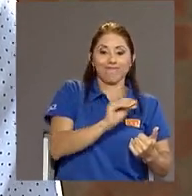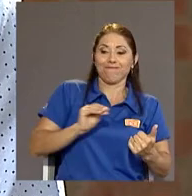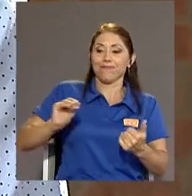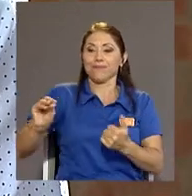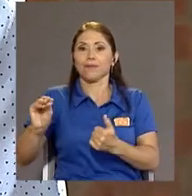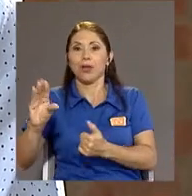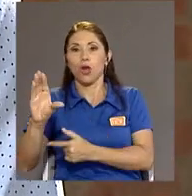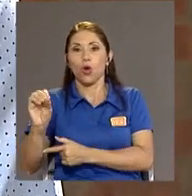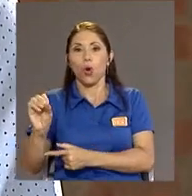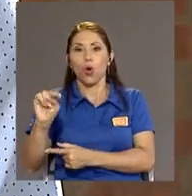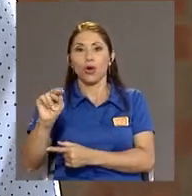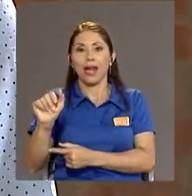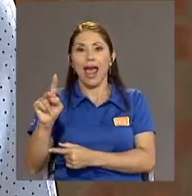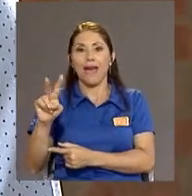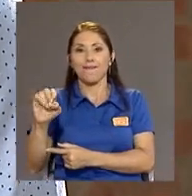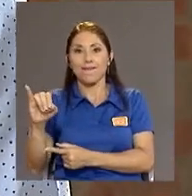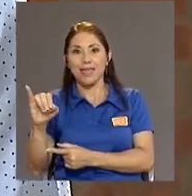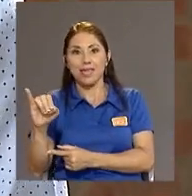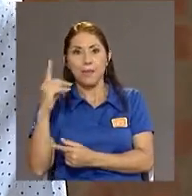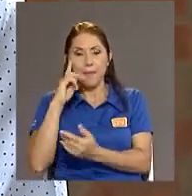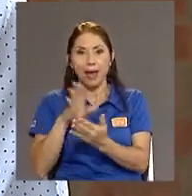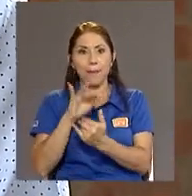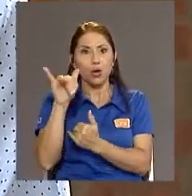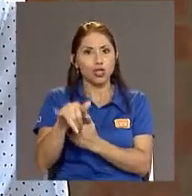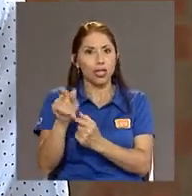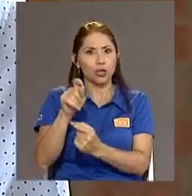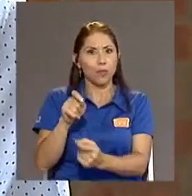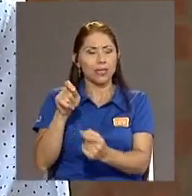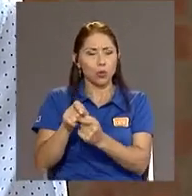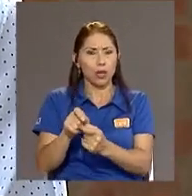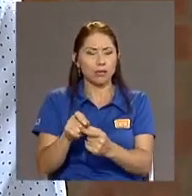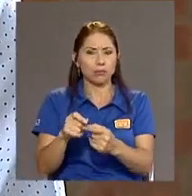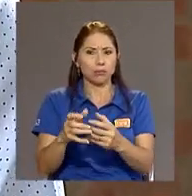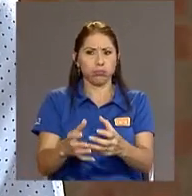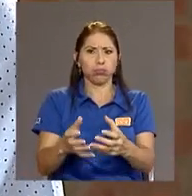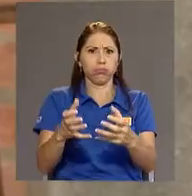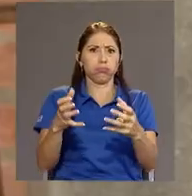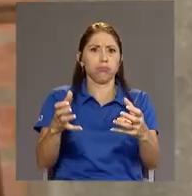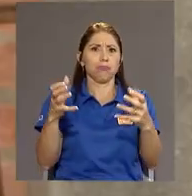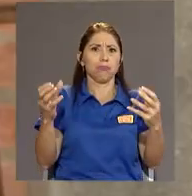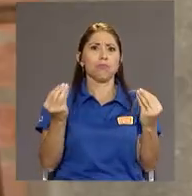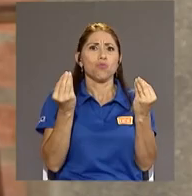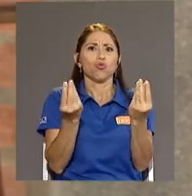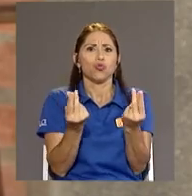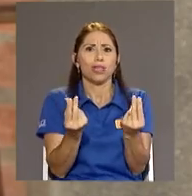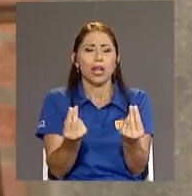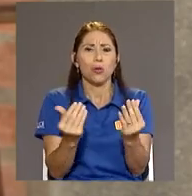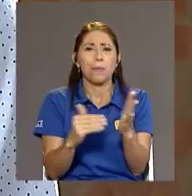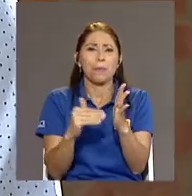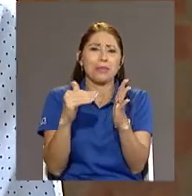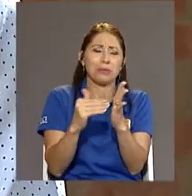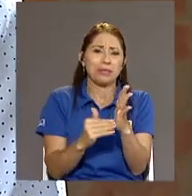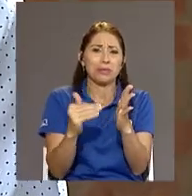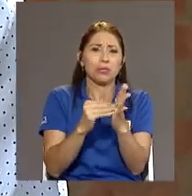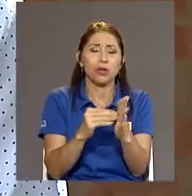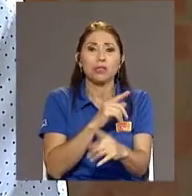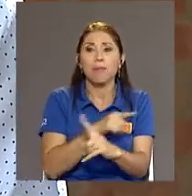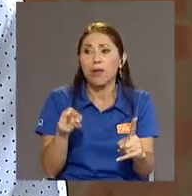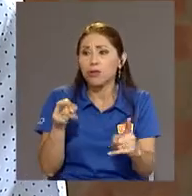particulares relativamente, es monstruosa, son miles de millones. El asunto es que no acaban, o sea, son proyectos que no